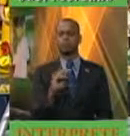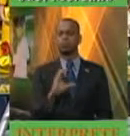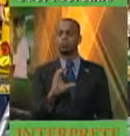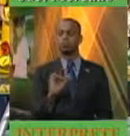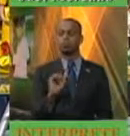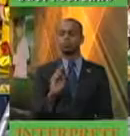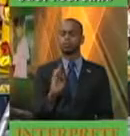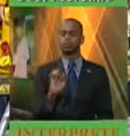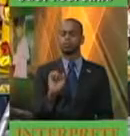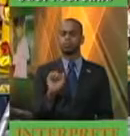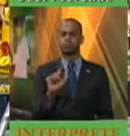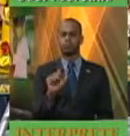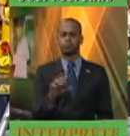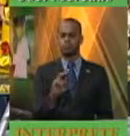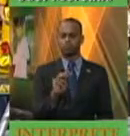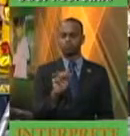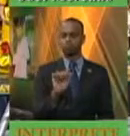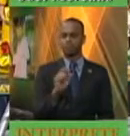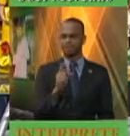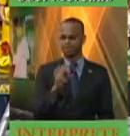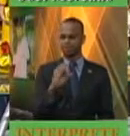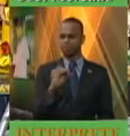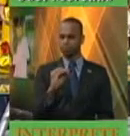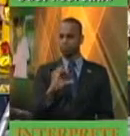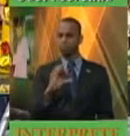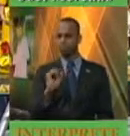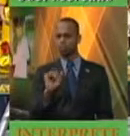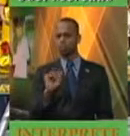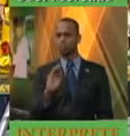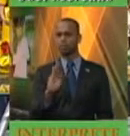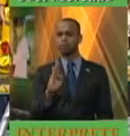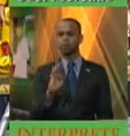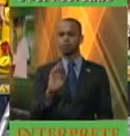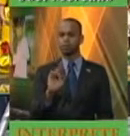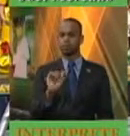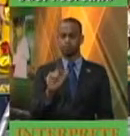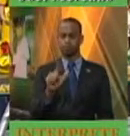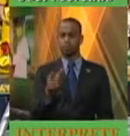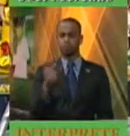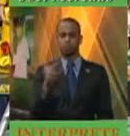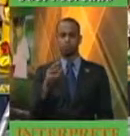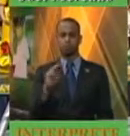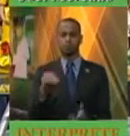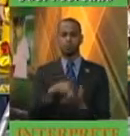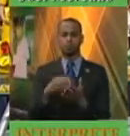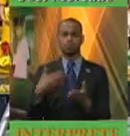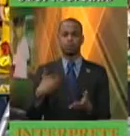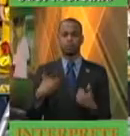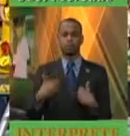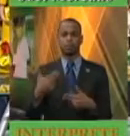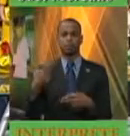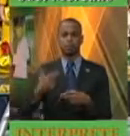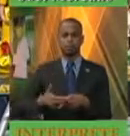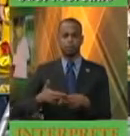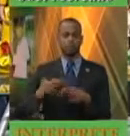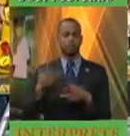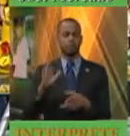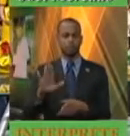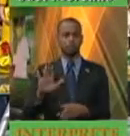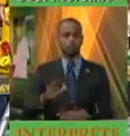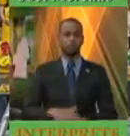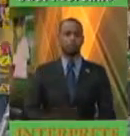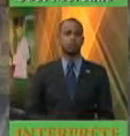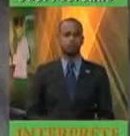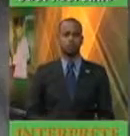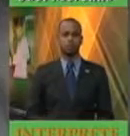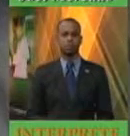Cabral, Máximo Cabral. Máximo Cabral, hay una calle importante lleva una de las principales calles.